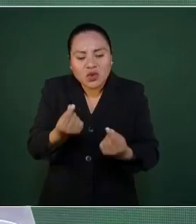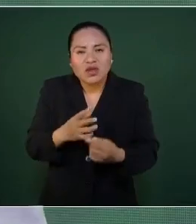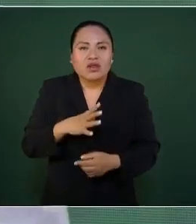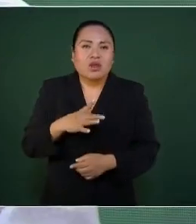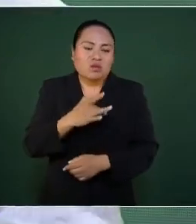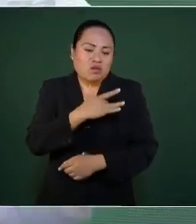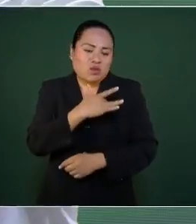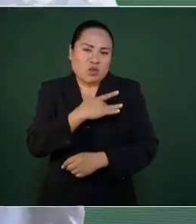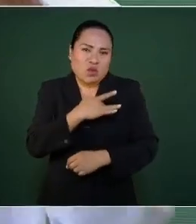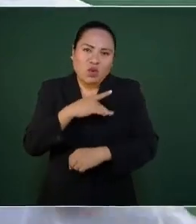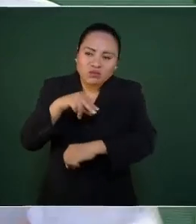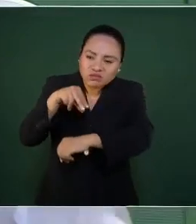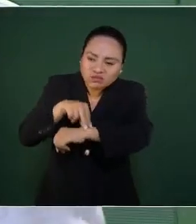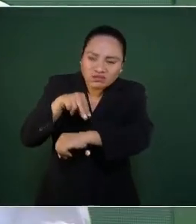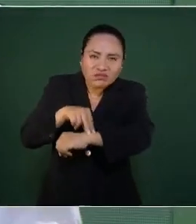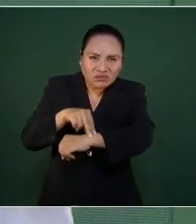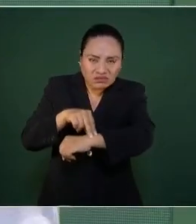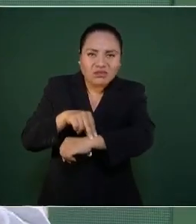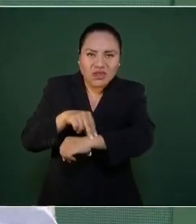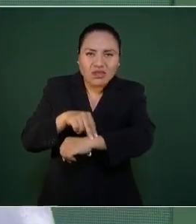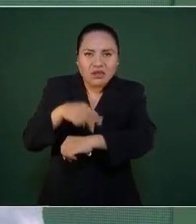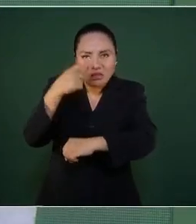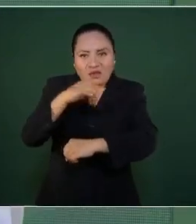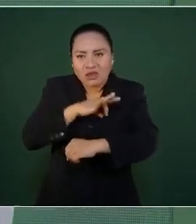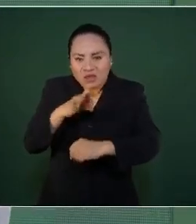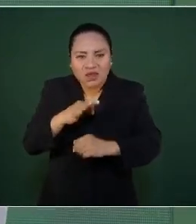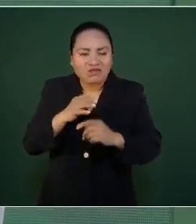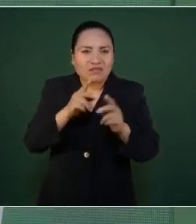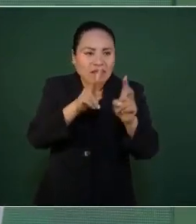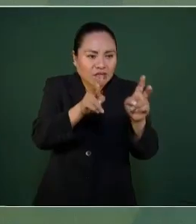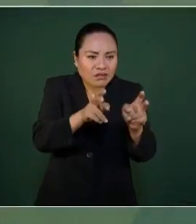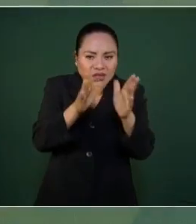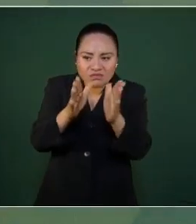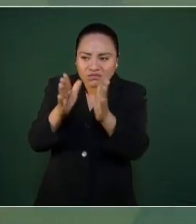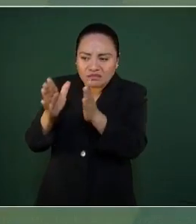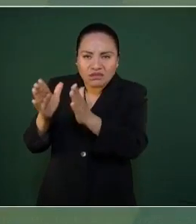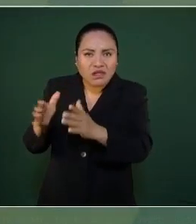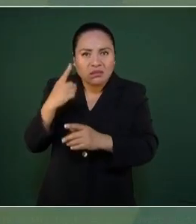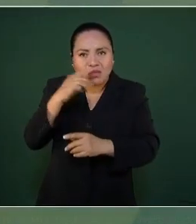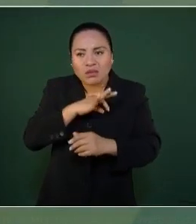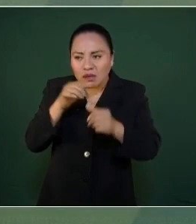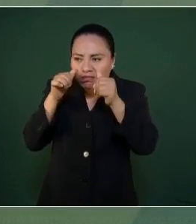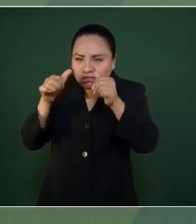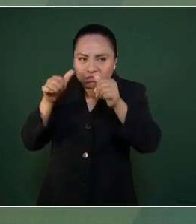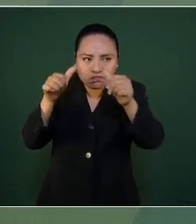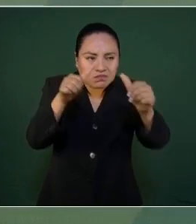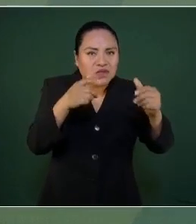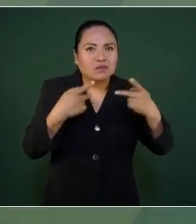para atender nuestras necesidades.